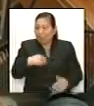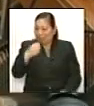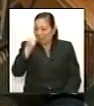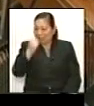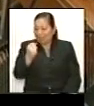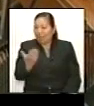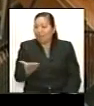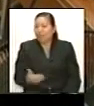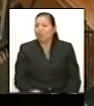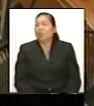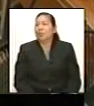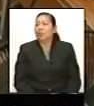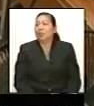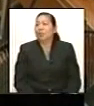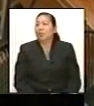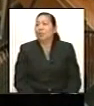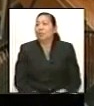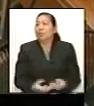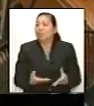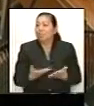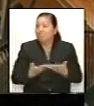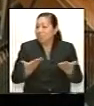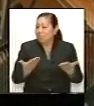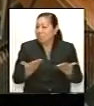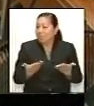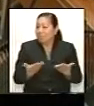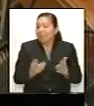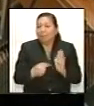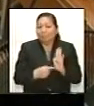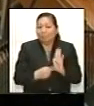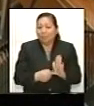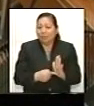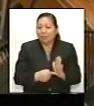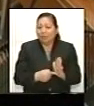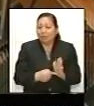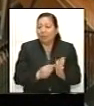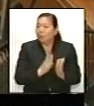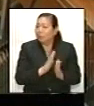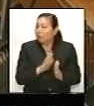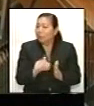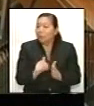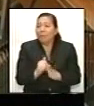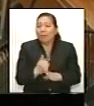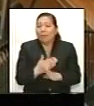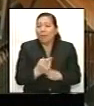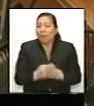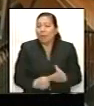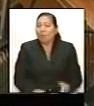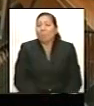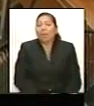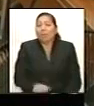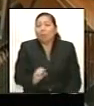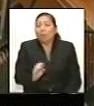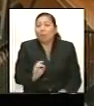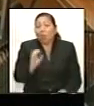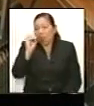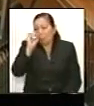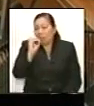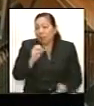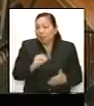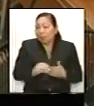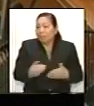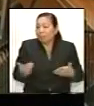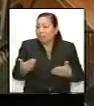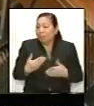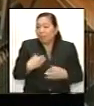también, las periodistas estamos muy expuestas a ataques de todo tipo por decir nuestras opiniones y hacer nuestra